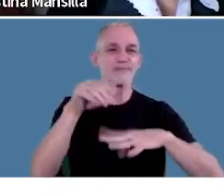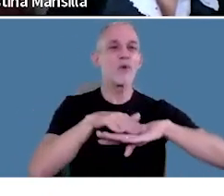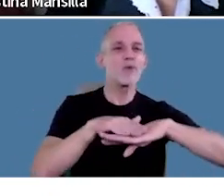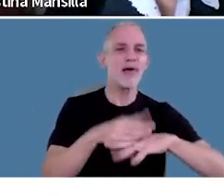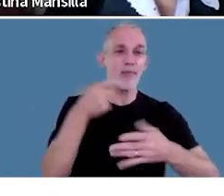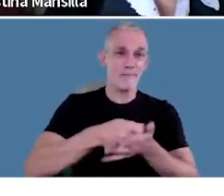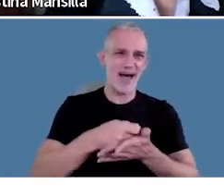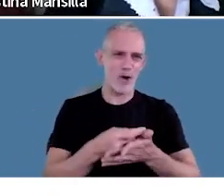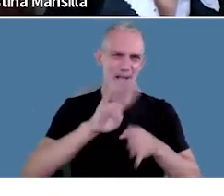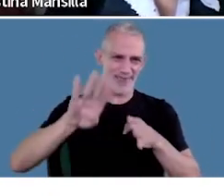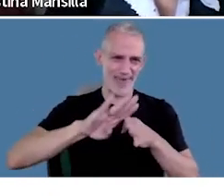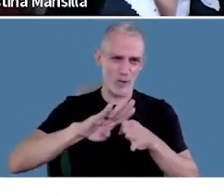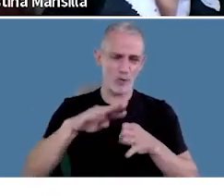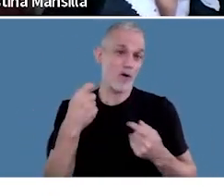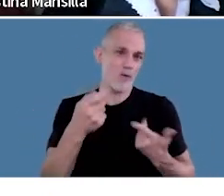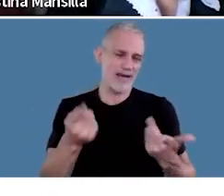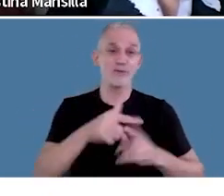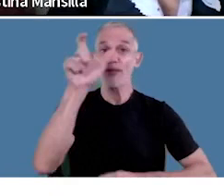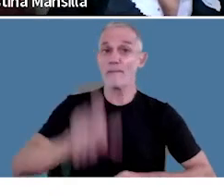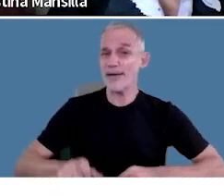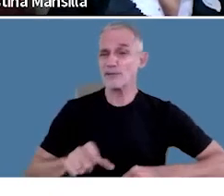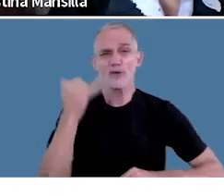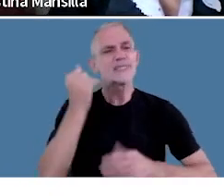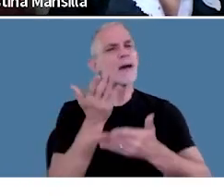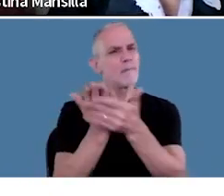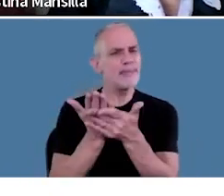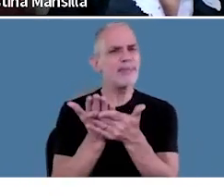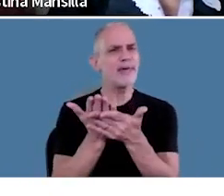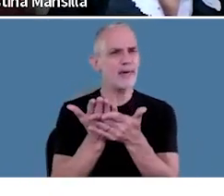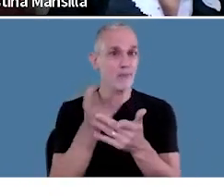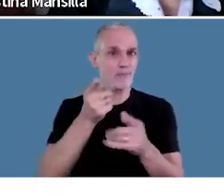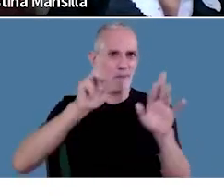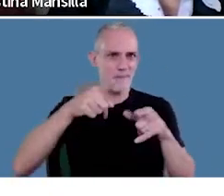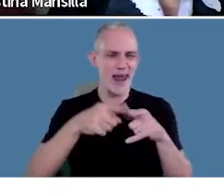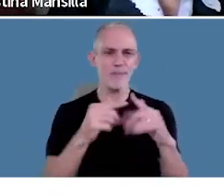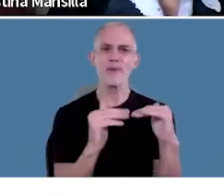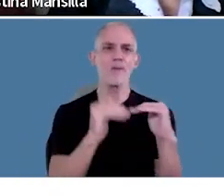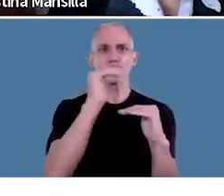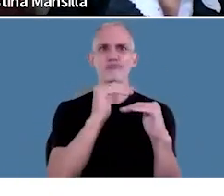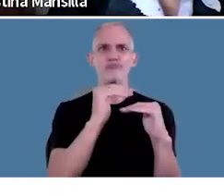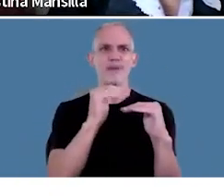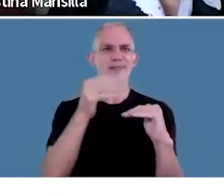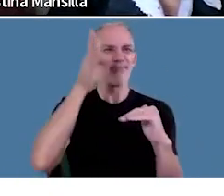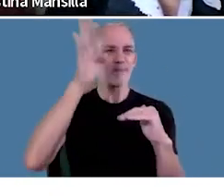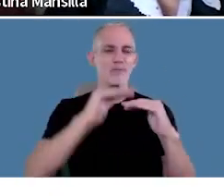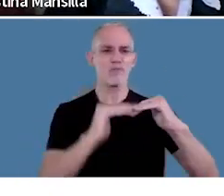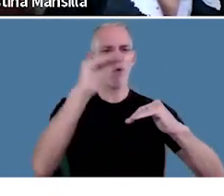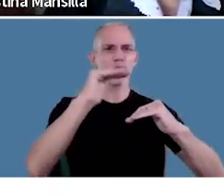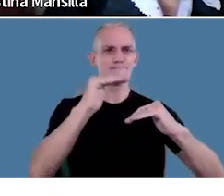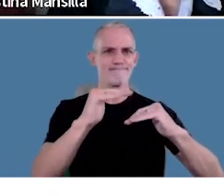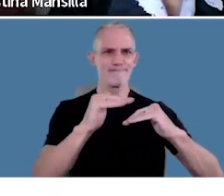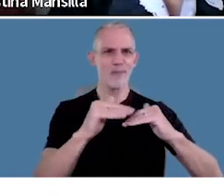deuda. Pero si esta persona que ha solicitado el beneficio excede los parámetros objetivos